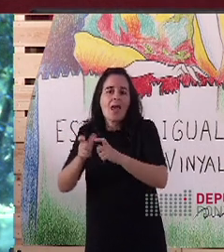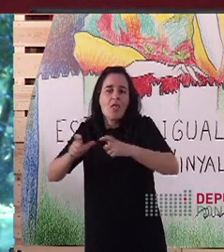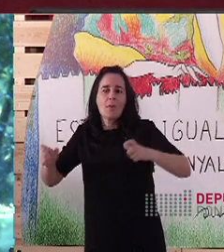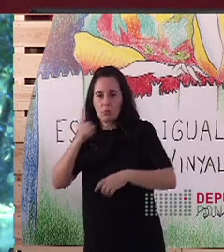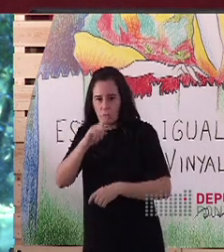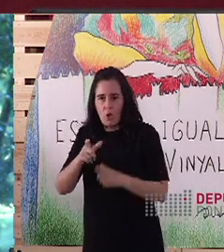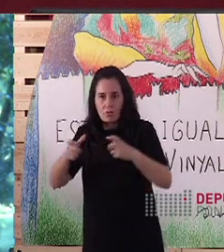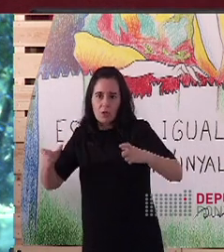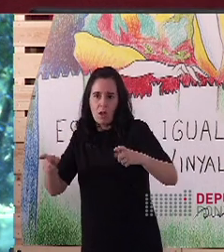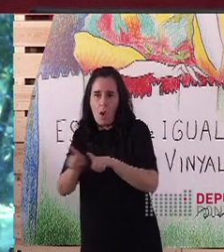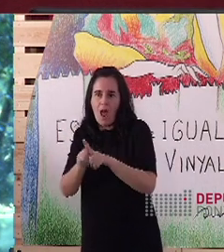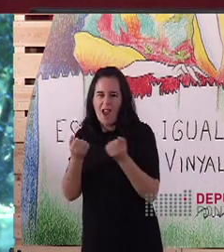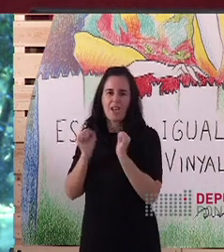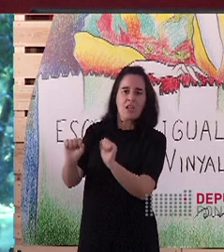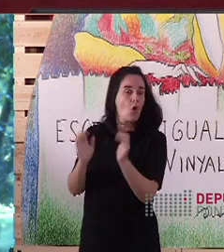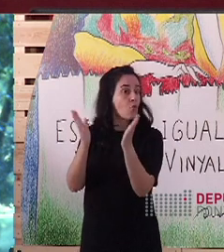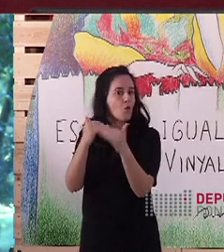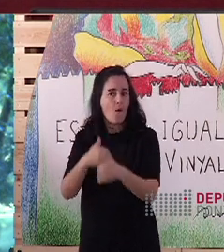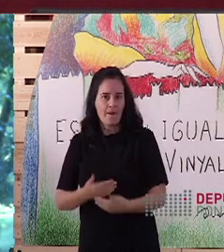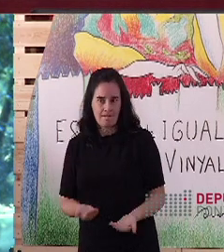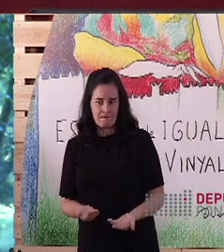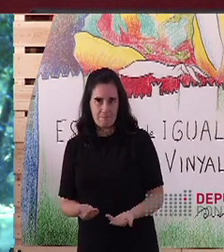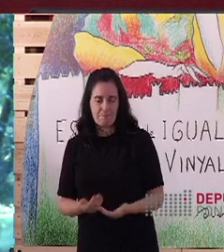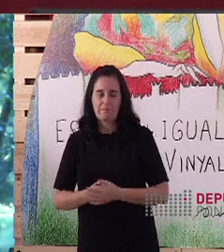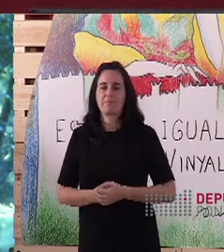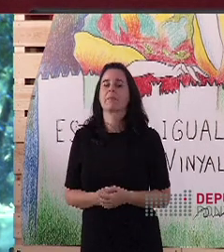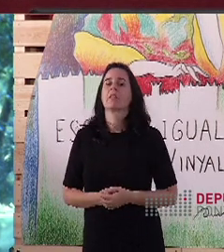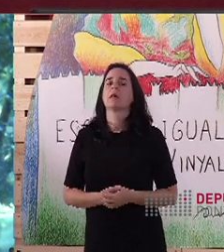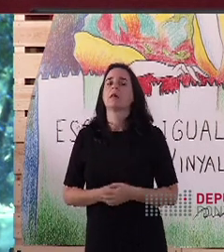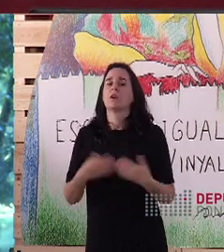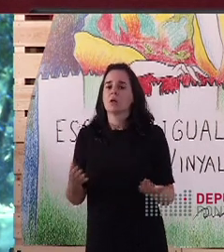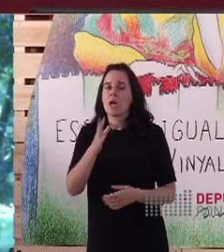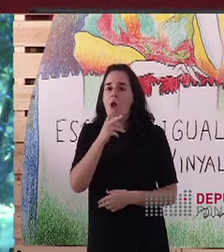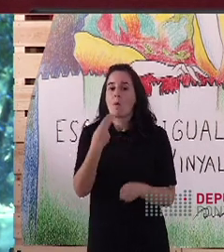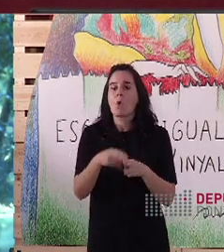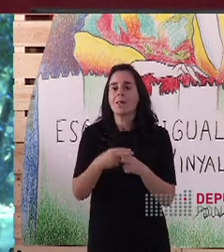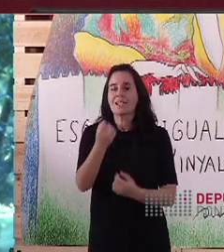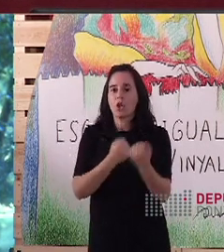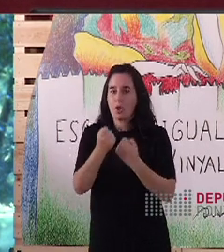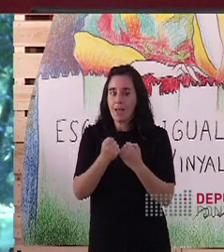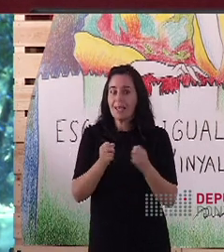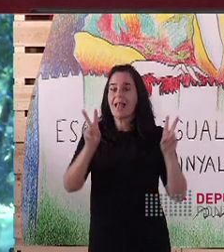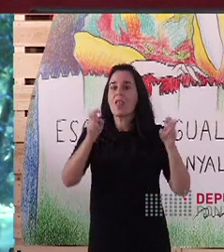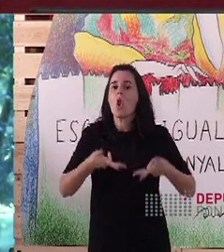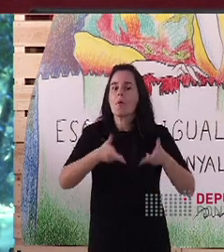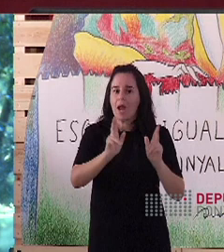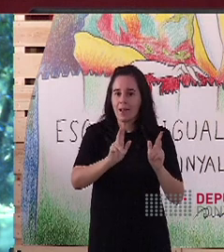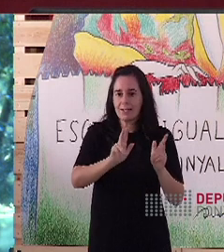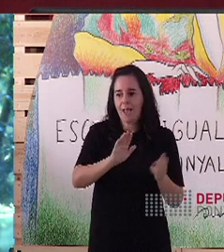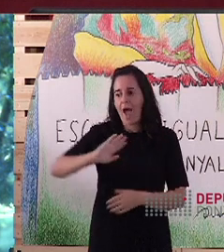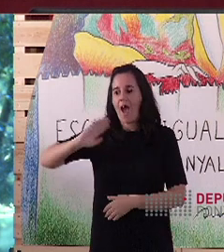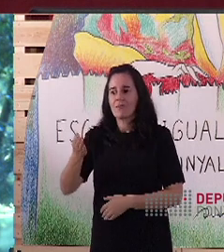forma fluida. Ahora, ¿cómo han influido las políticas económicas neoliberales en la conversión de